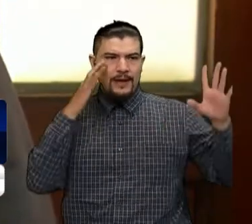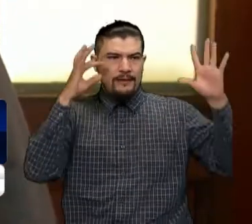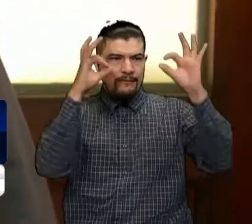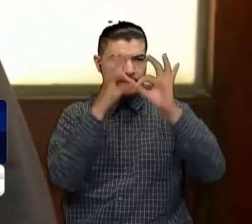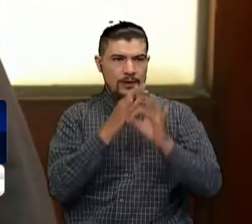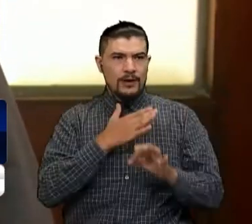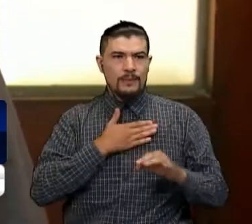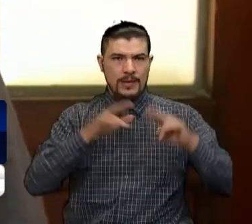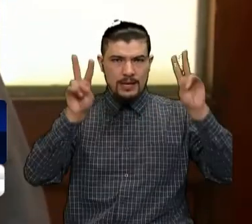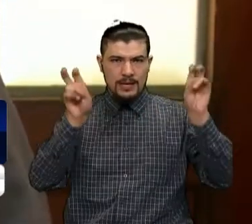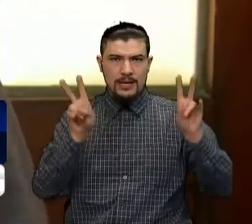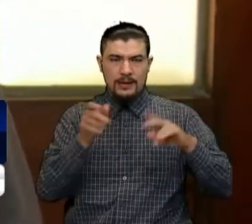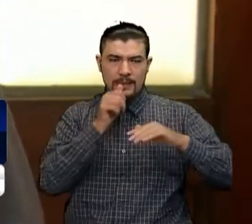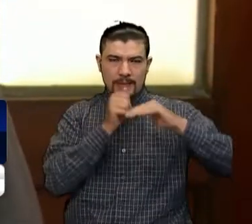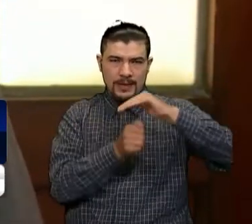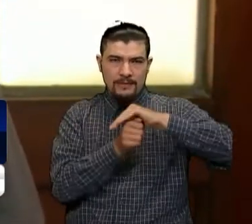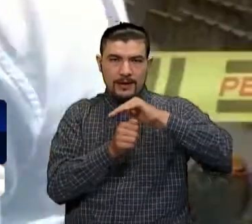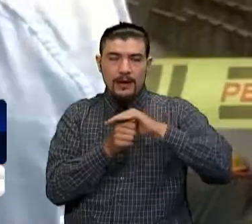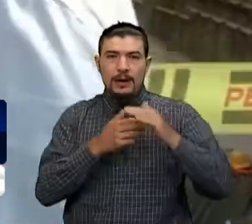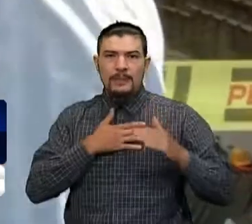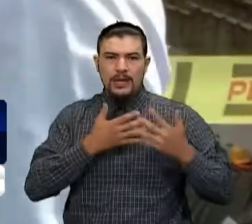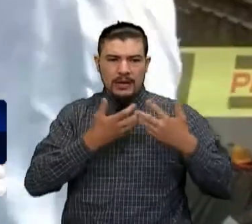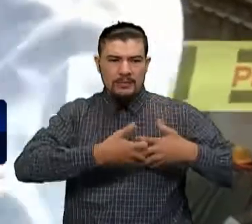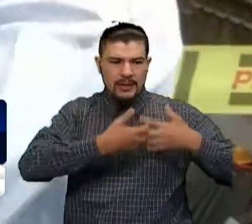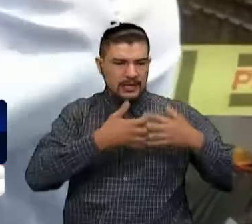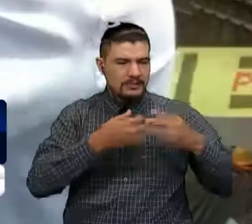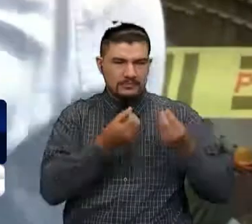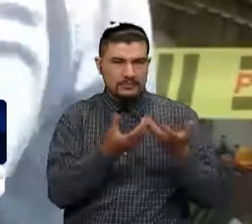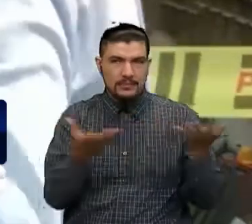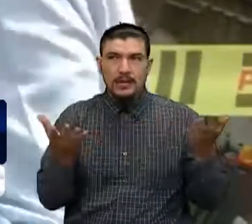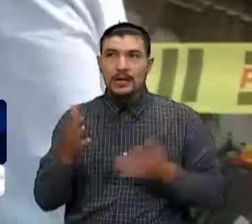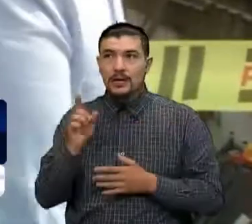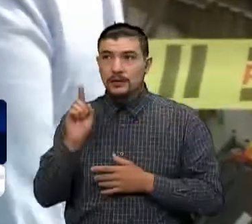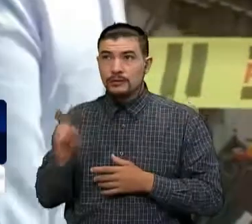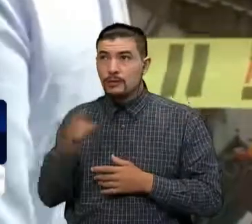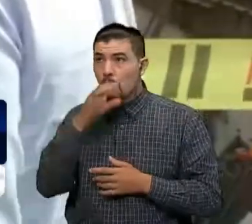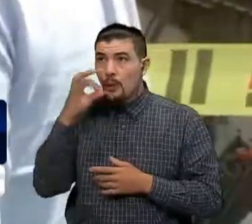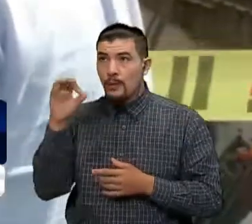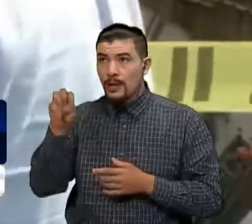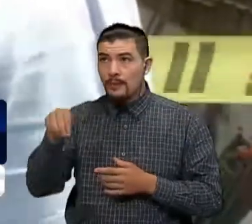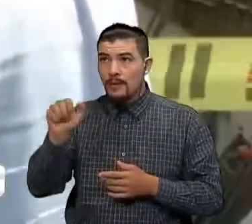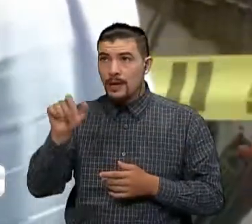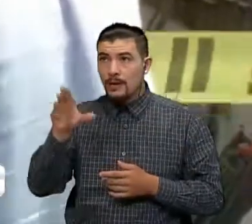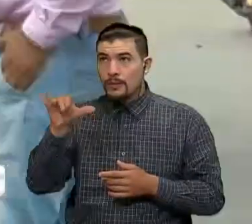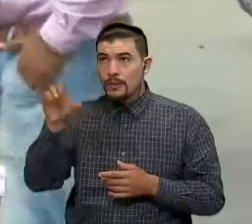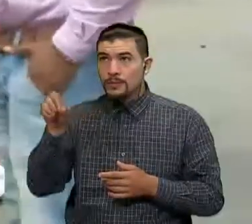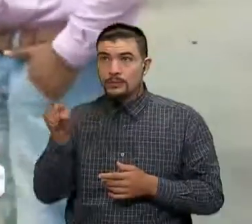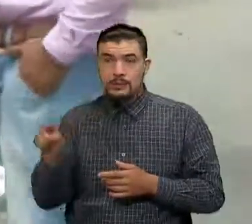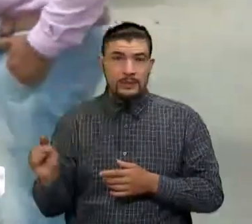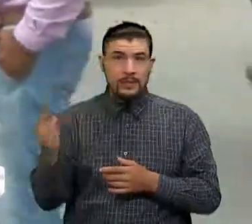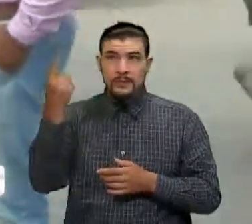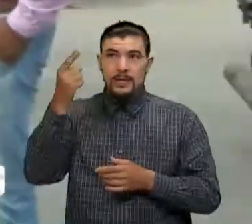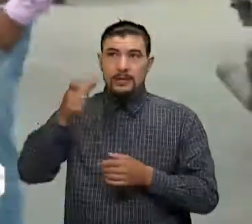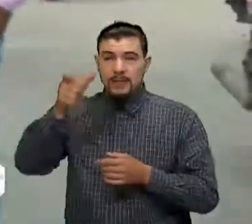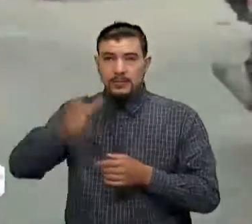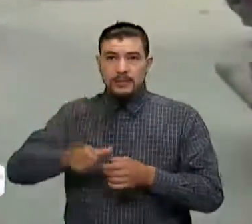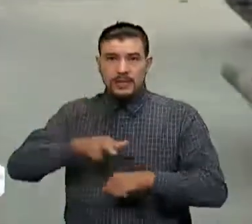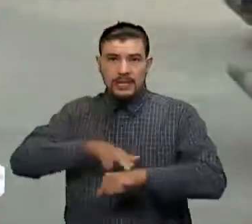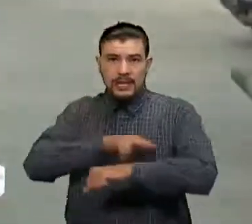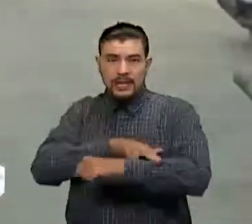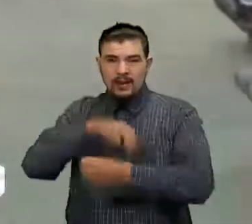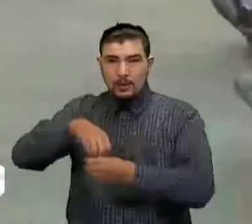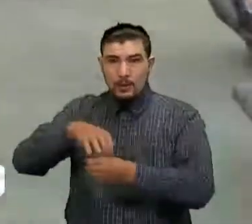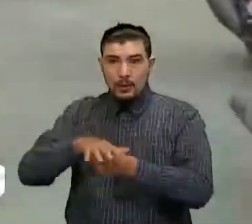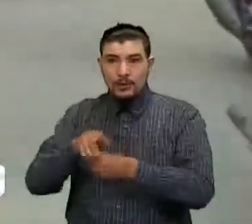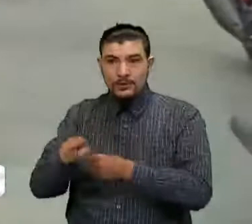privado particular mis empresas mauricio mejía abello fue el primer funcionario que nombró divierta ver ha